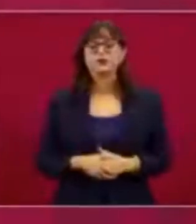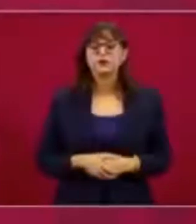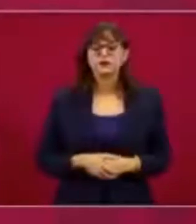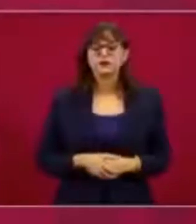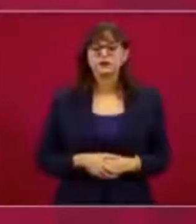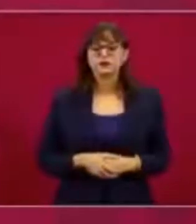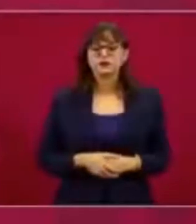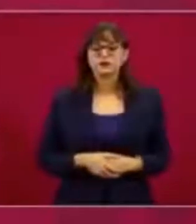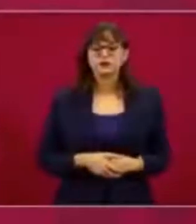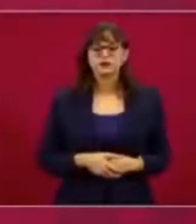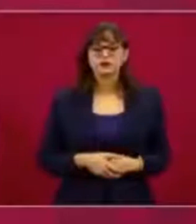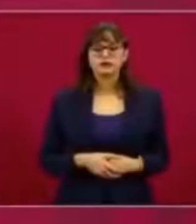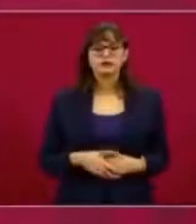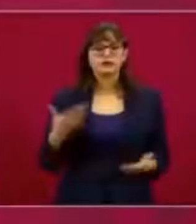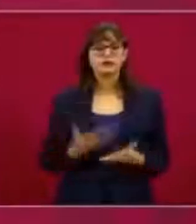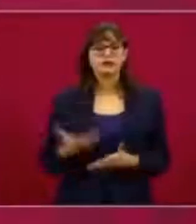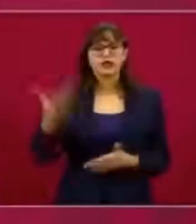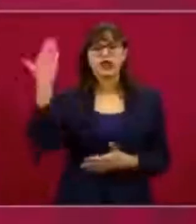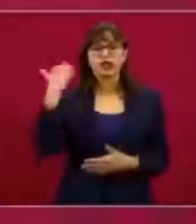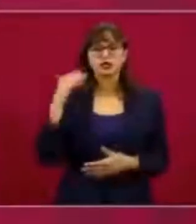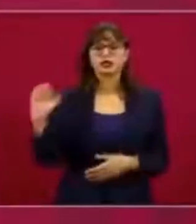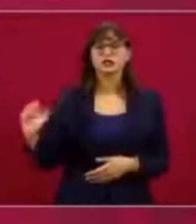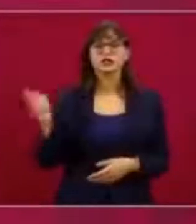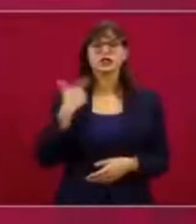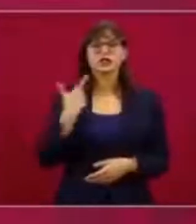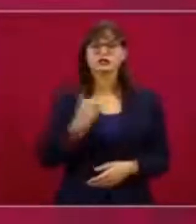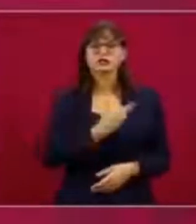el gobierno de Calderón,